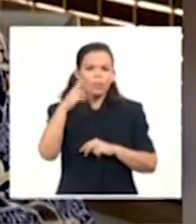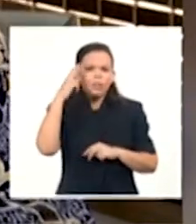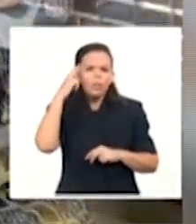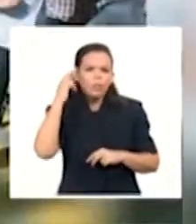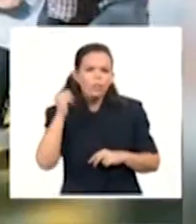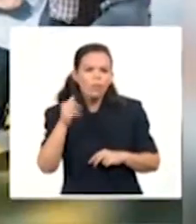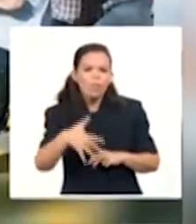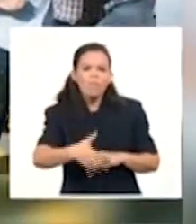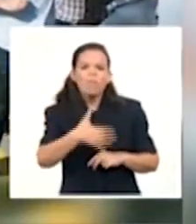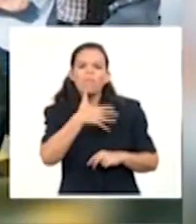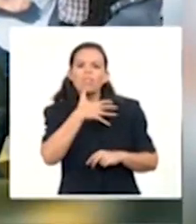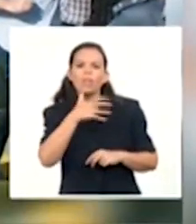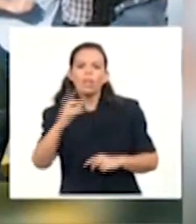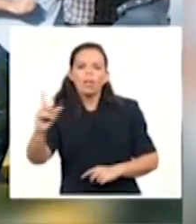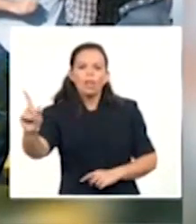más.